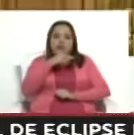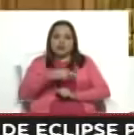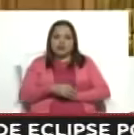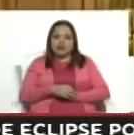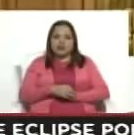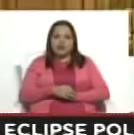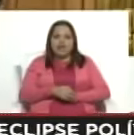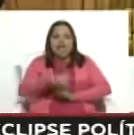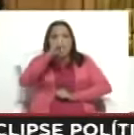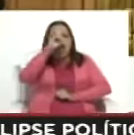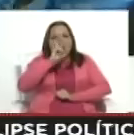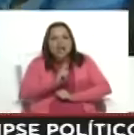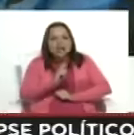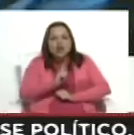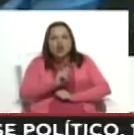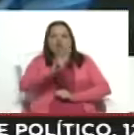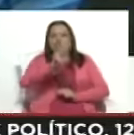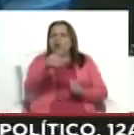del año